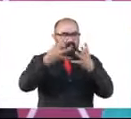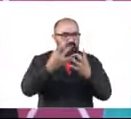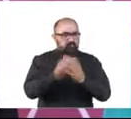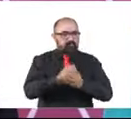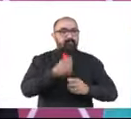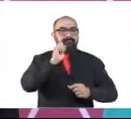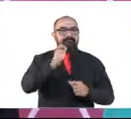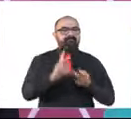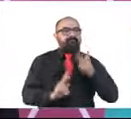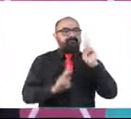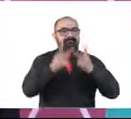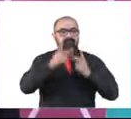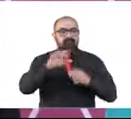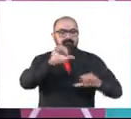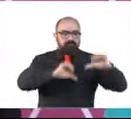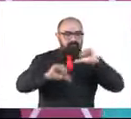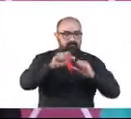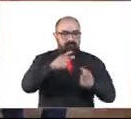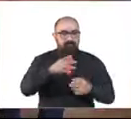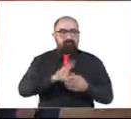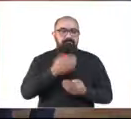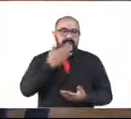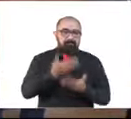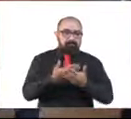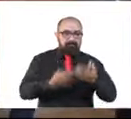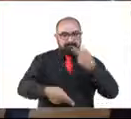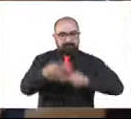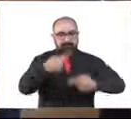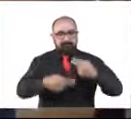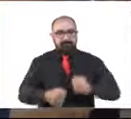ciencias ambientales. Bienvenido. Okay.